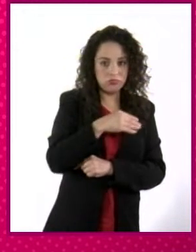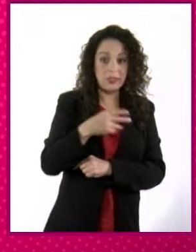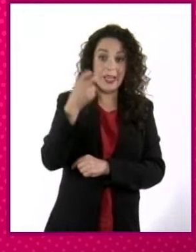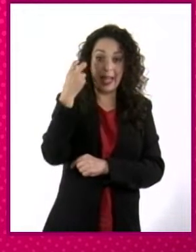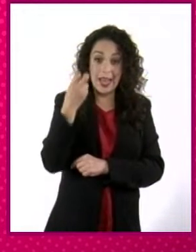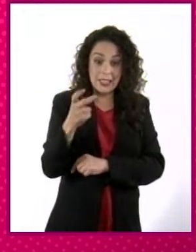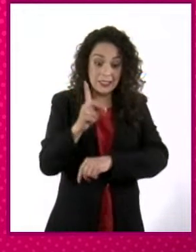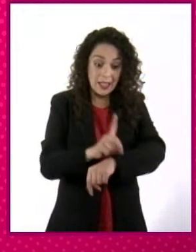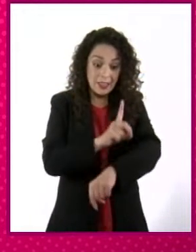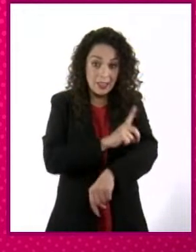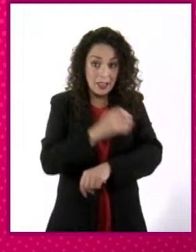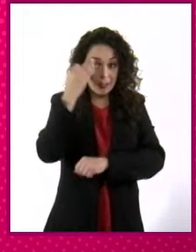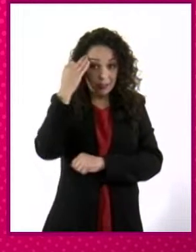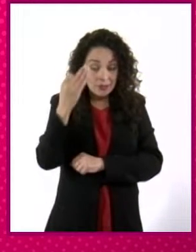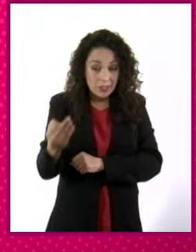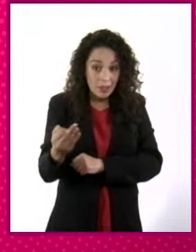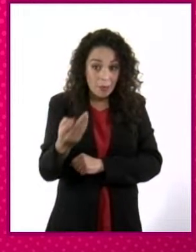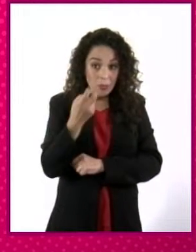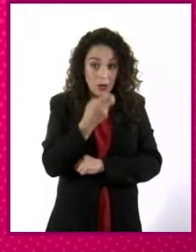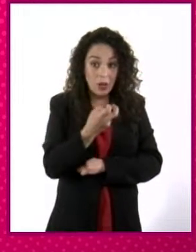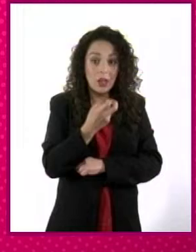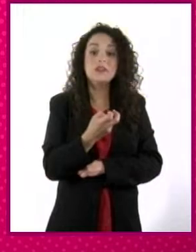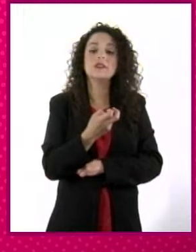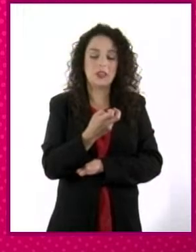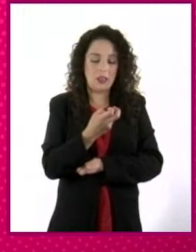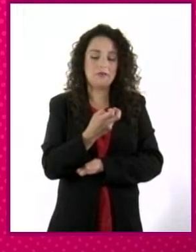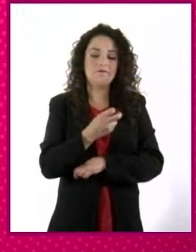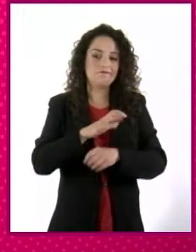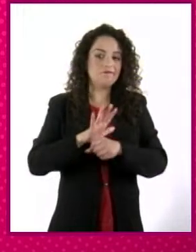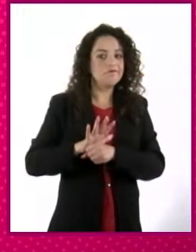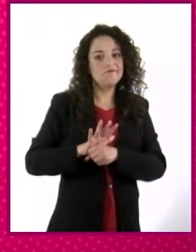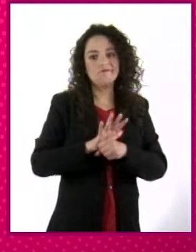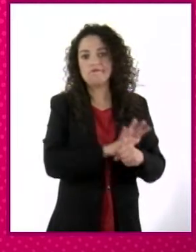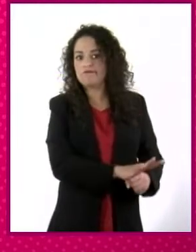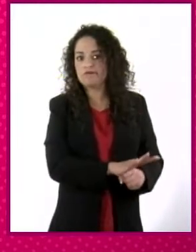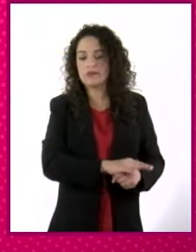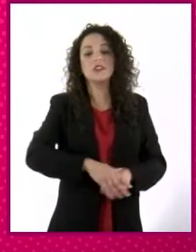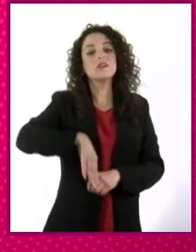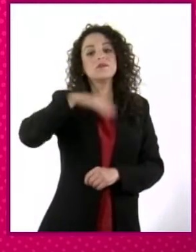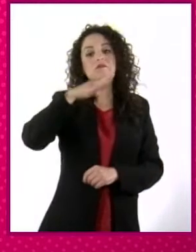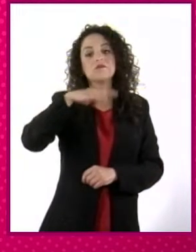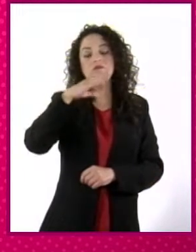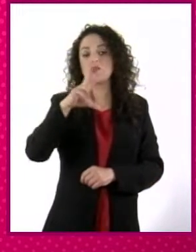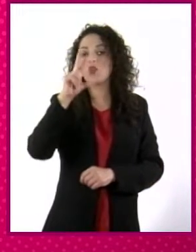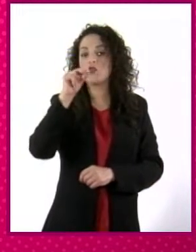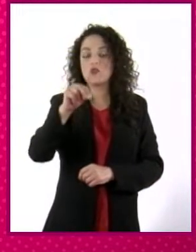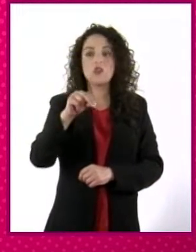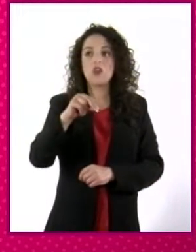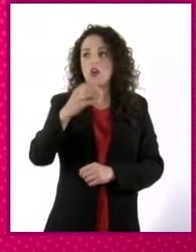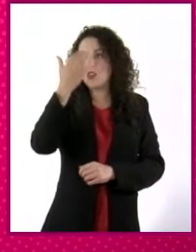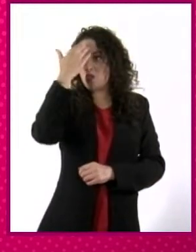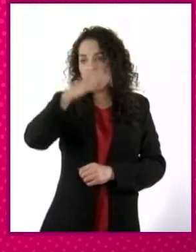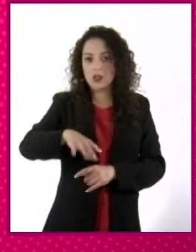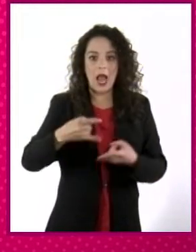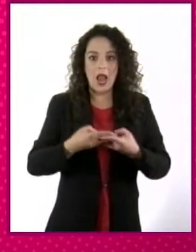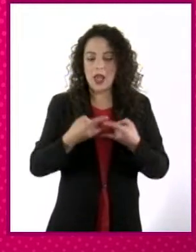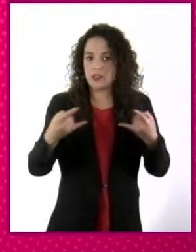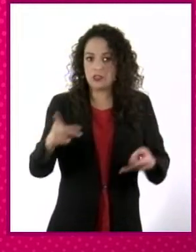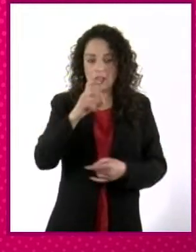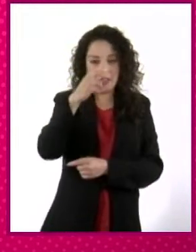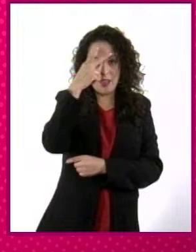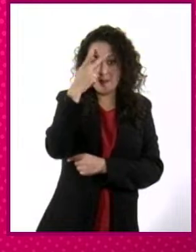sido menospreciadas y silenciadas en la historia y en el presente de México. Yo diría que están en un proceso